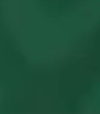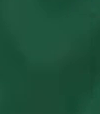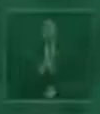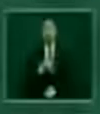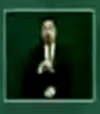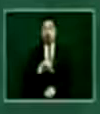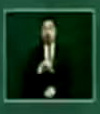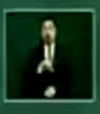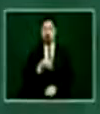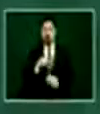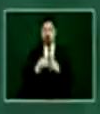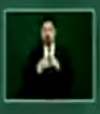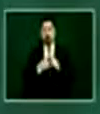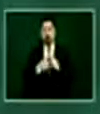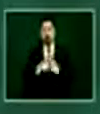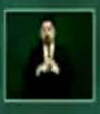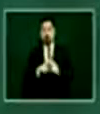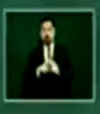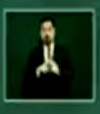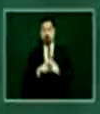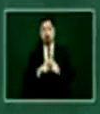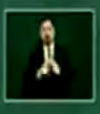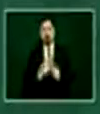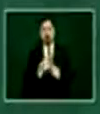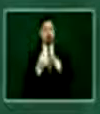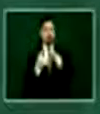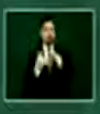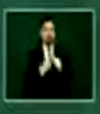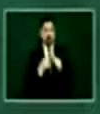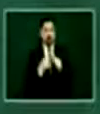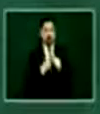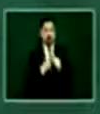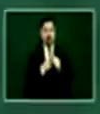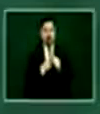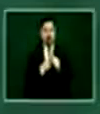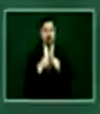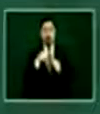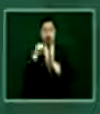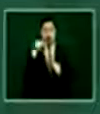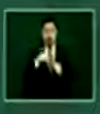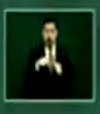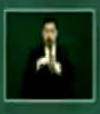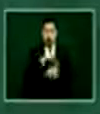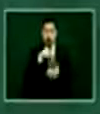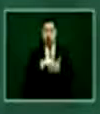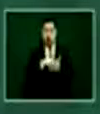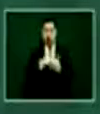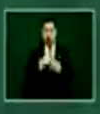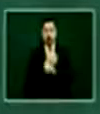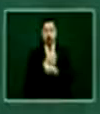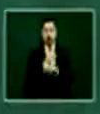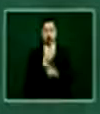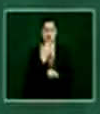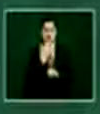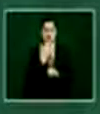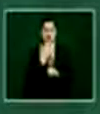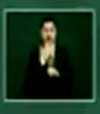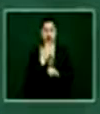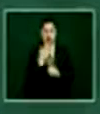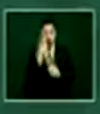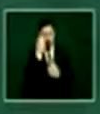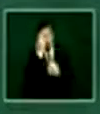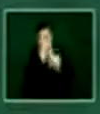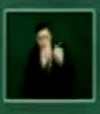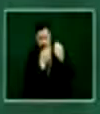lo que él critica mucho, yo creo que con razón, que son las condonaciones fiscales y demás, pero en el fondo lo que está haciendo